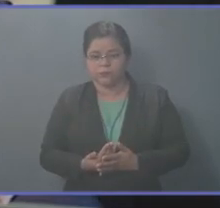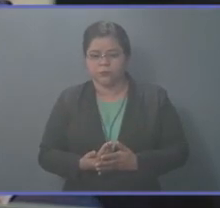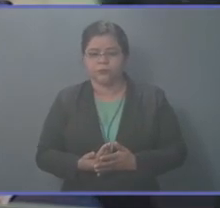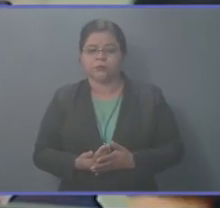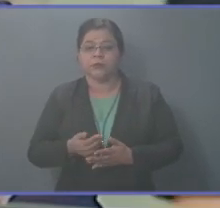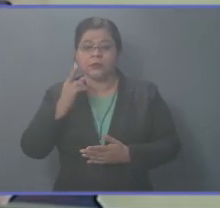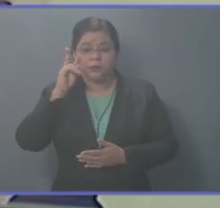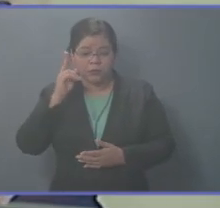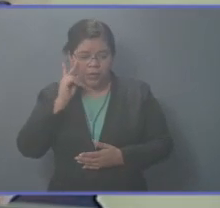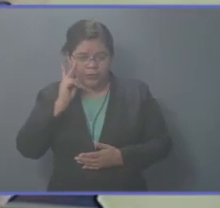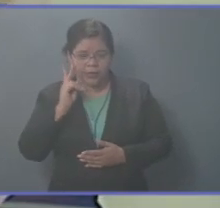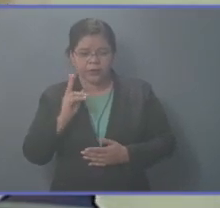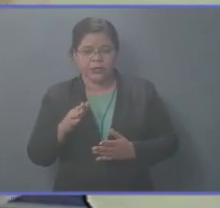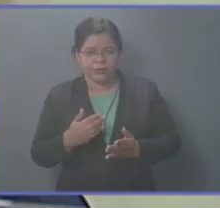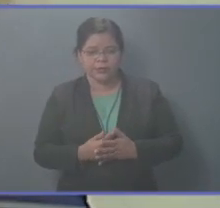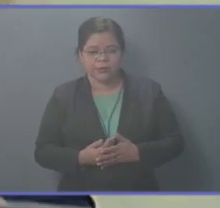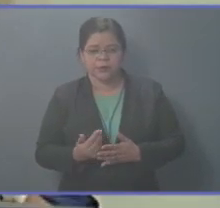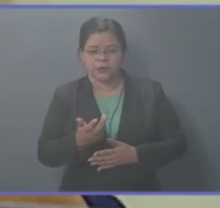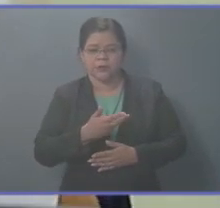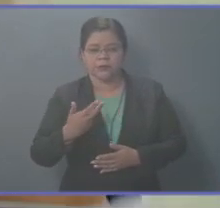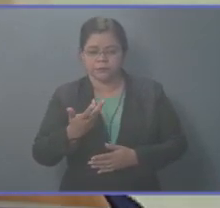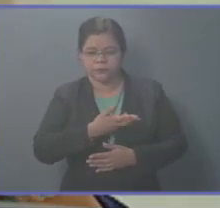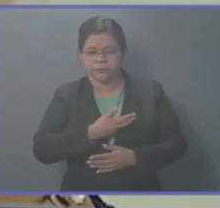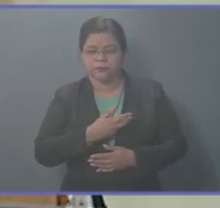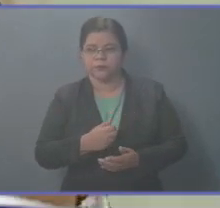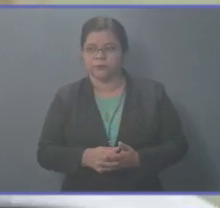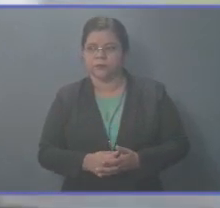el vínculo jurídico que relaciona entre sí